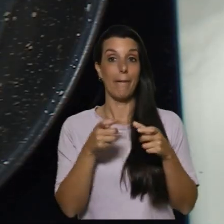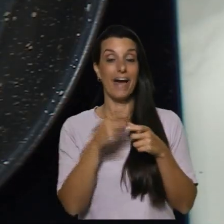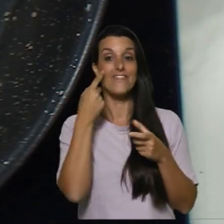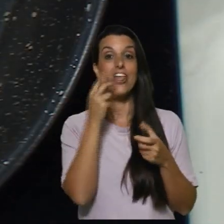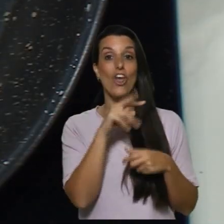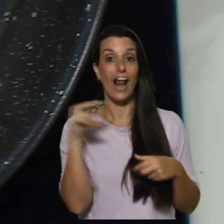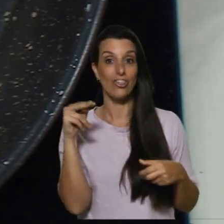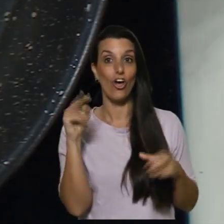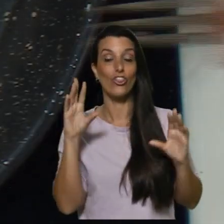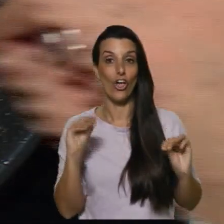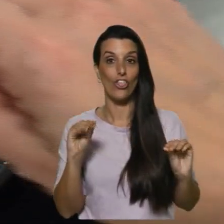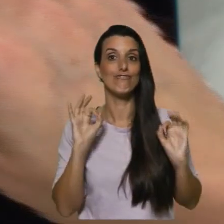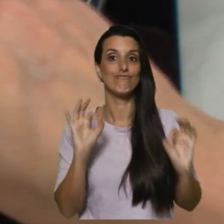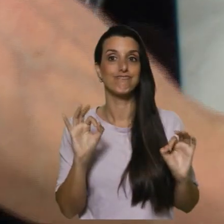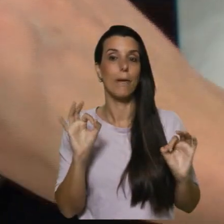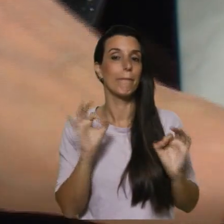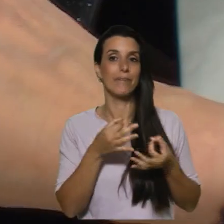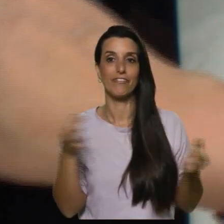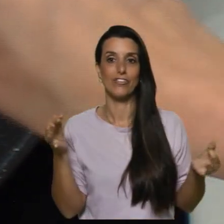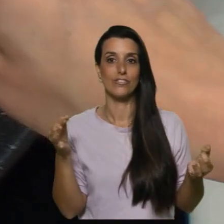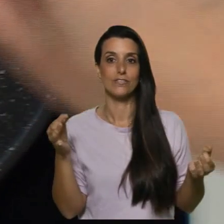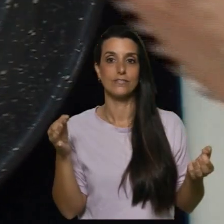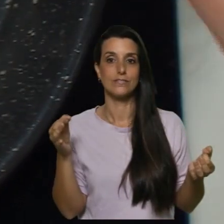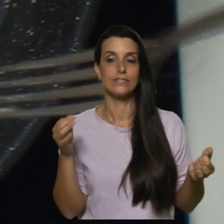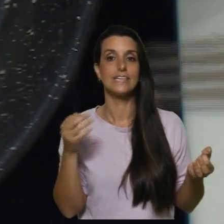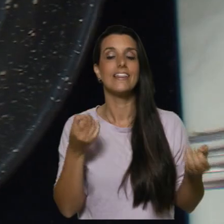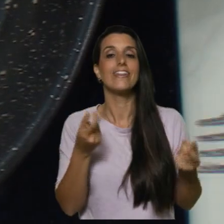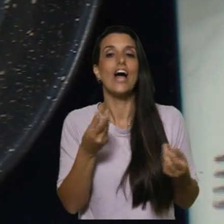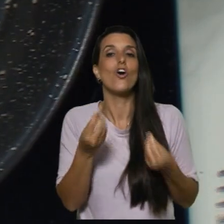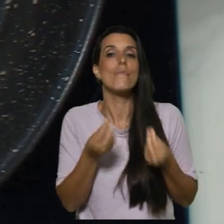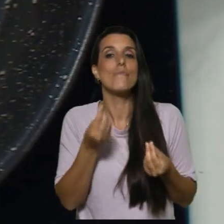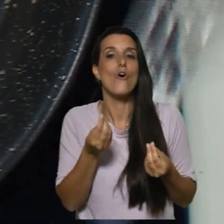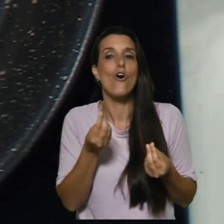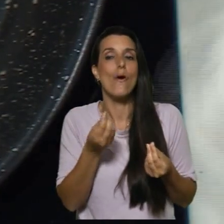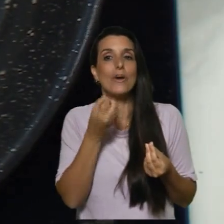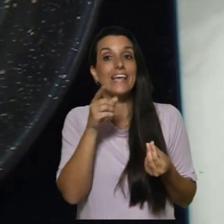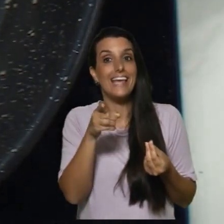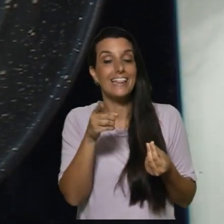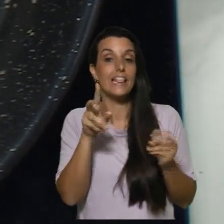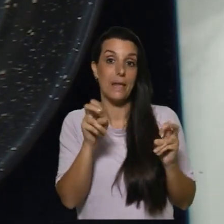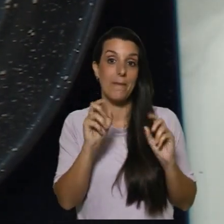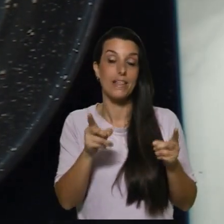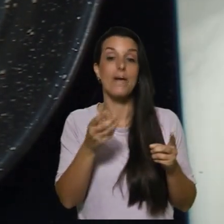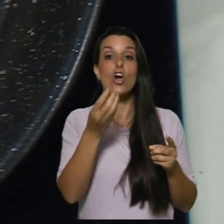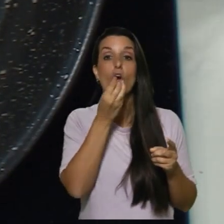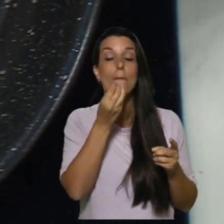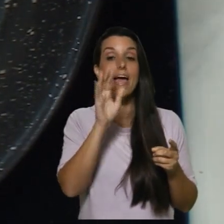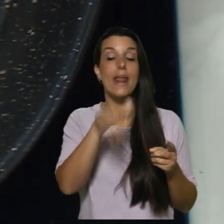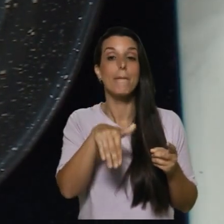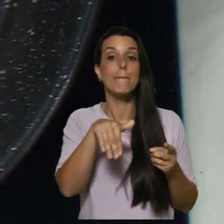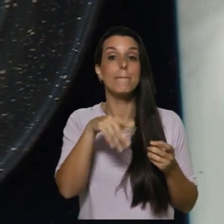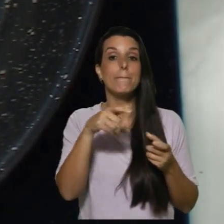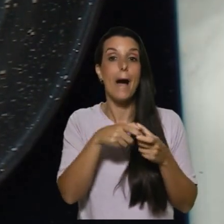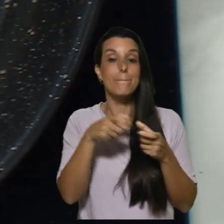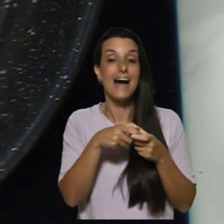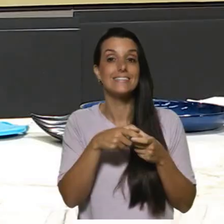dorando? ¡Ay, perfecto! ¡Ay, qué rico! Que le das como un poco más de crunchy. Y este es todo un tema también, de comer las papas con o sin cáscara.